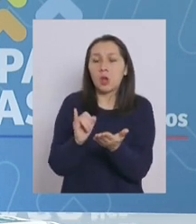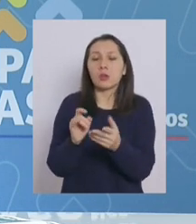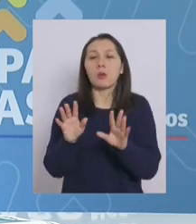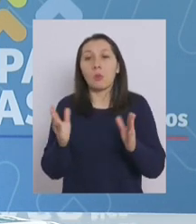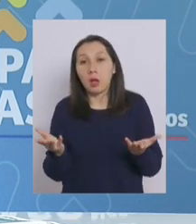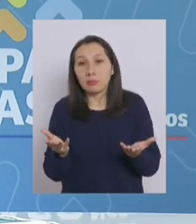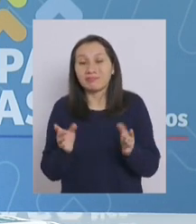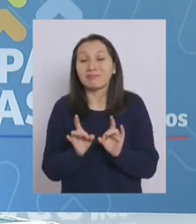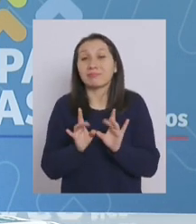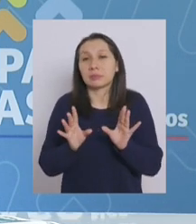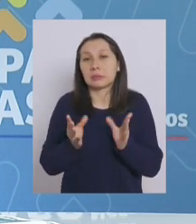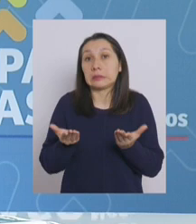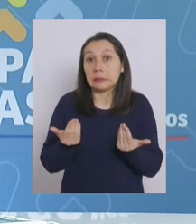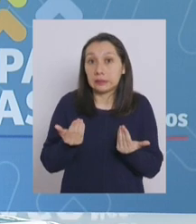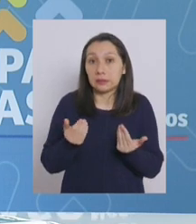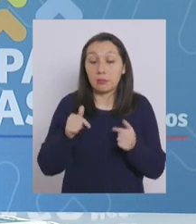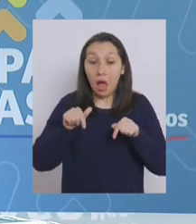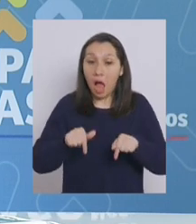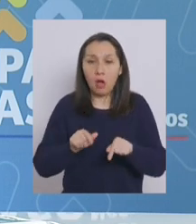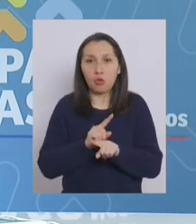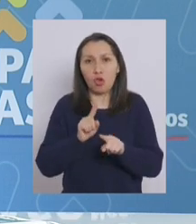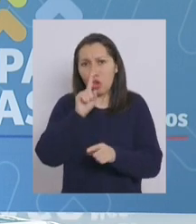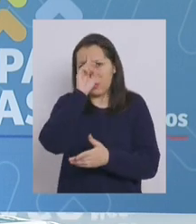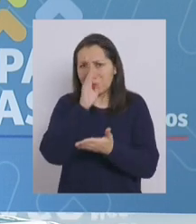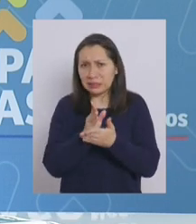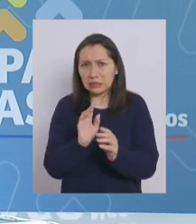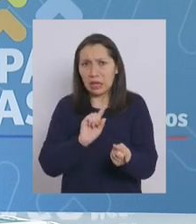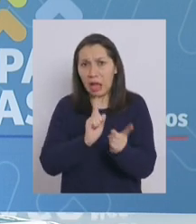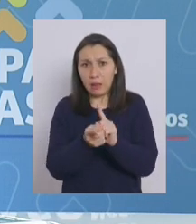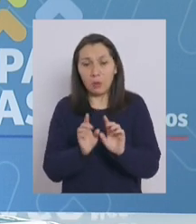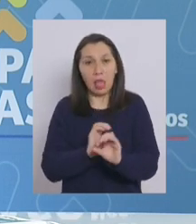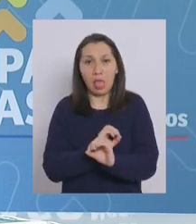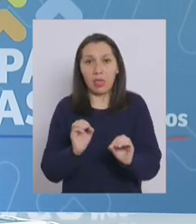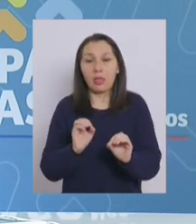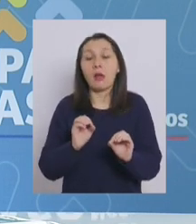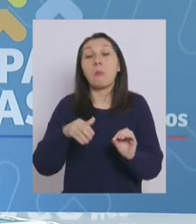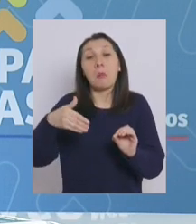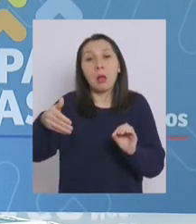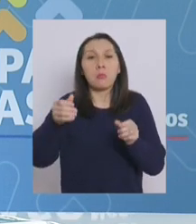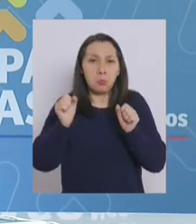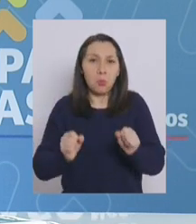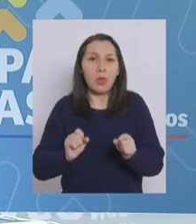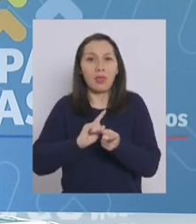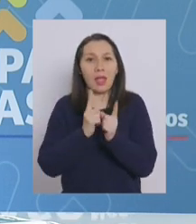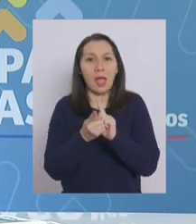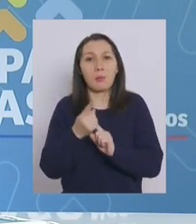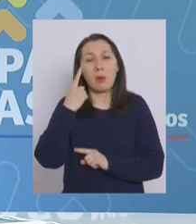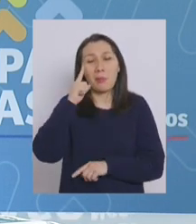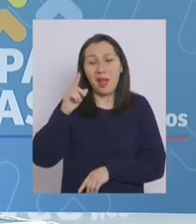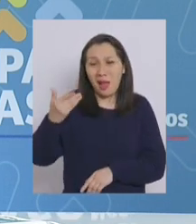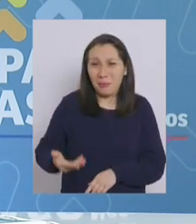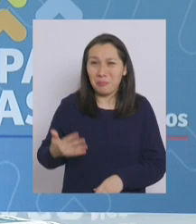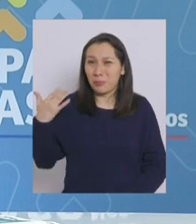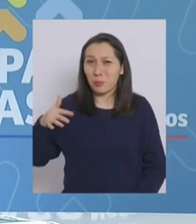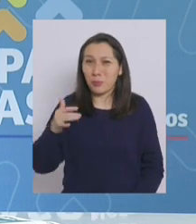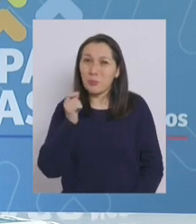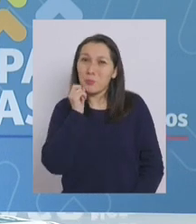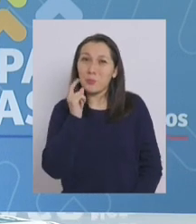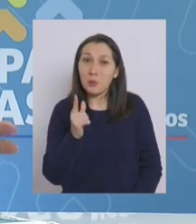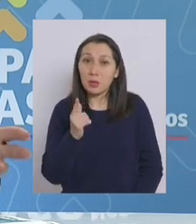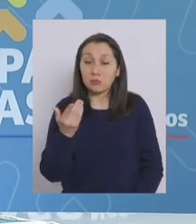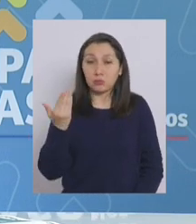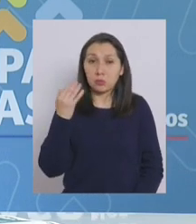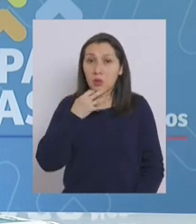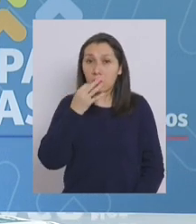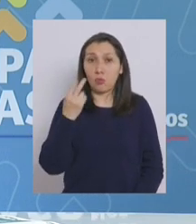obviamente que si es necesario, pero por el momento no hemos decidido nada, se hará algún cambio. Ahora, lo más importante acá, lo